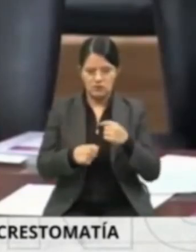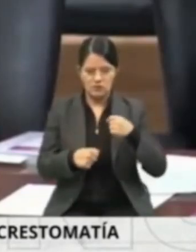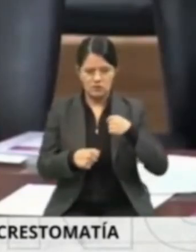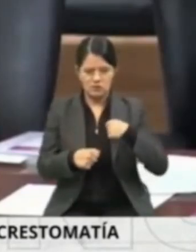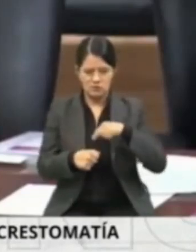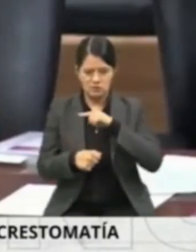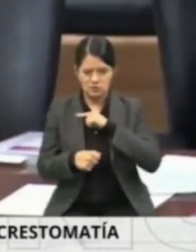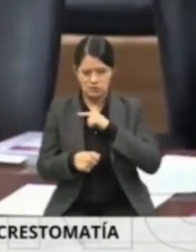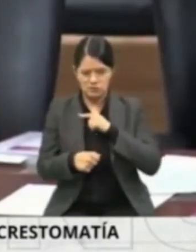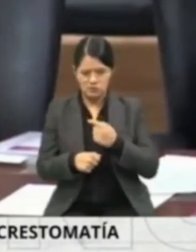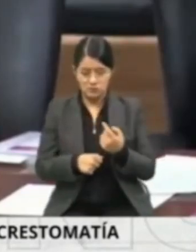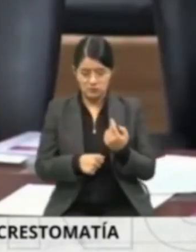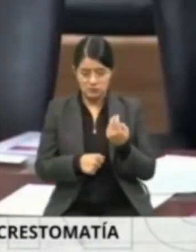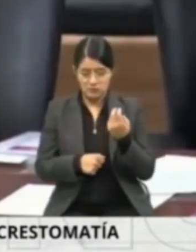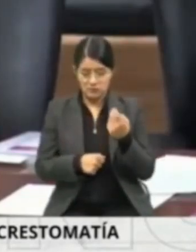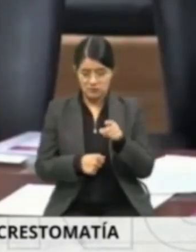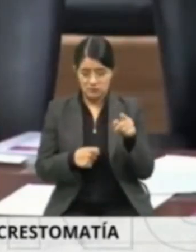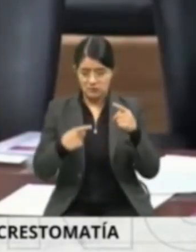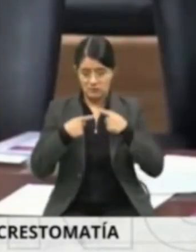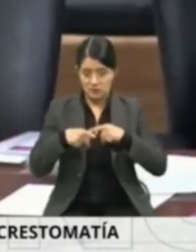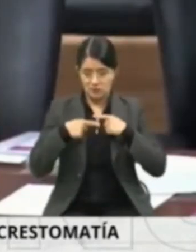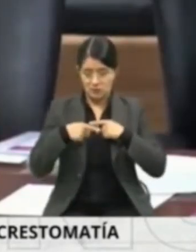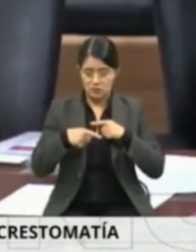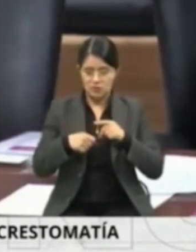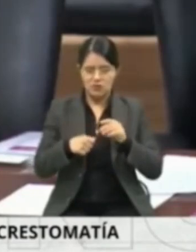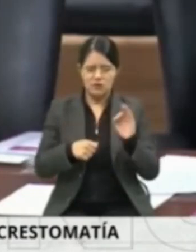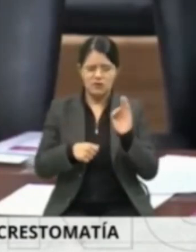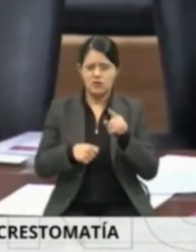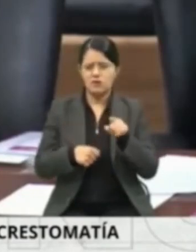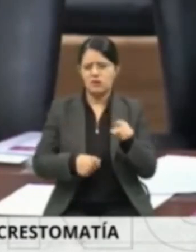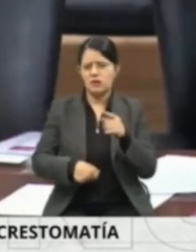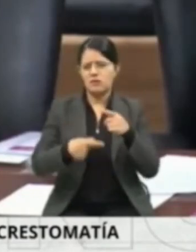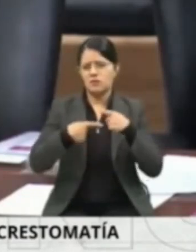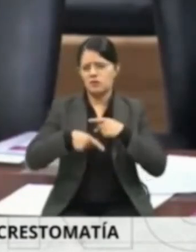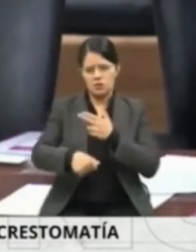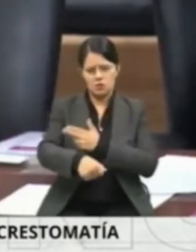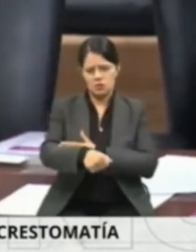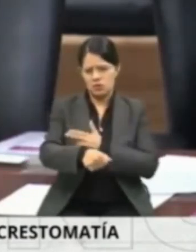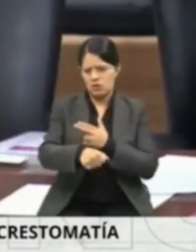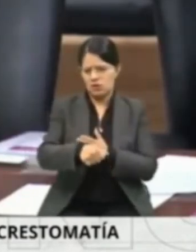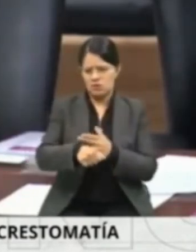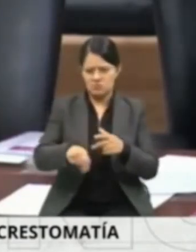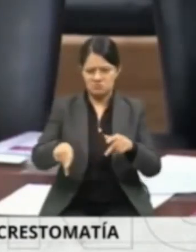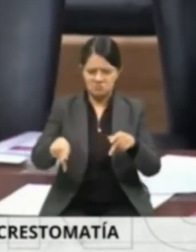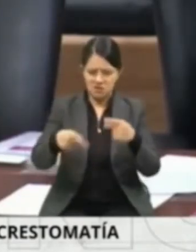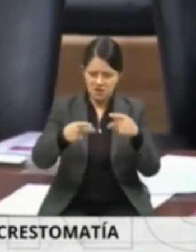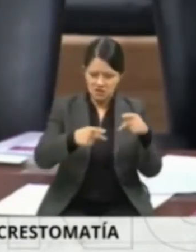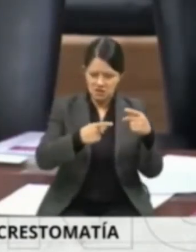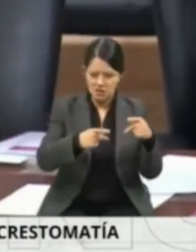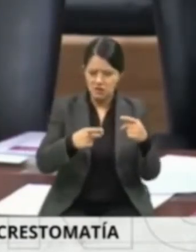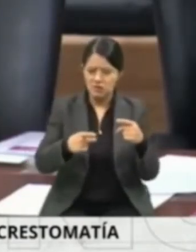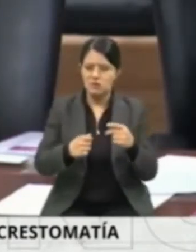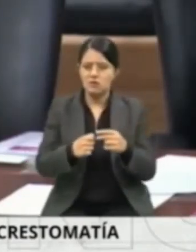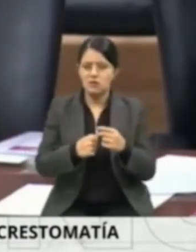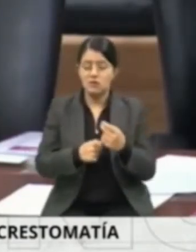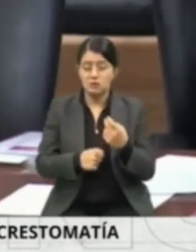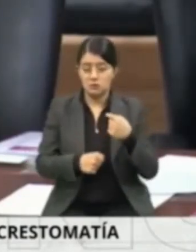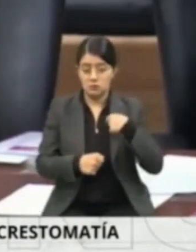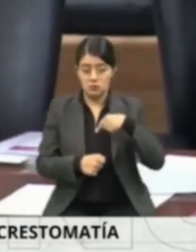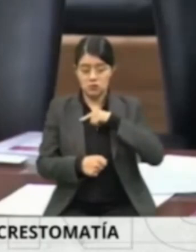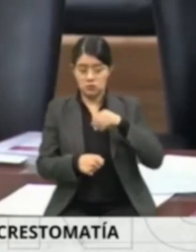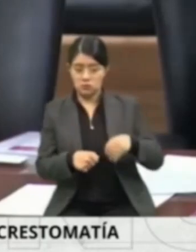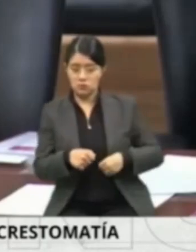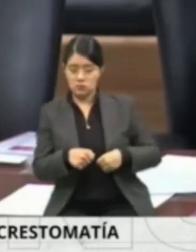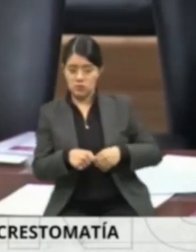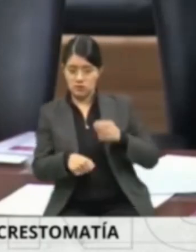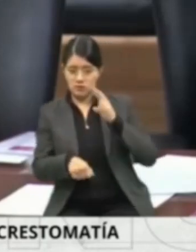responsables de lo que venda un honrado comerciante y lo que ello implica